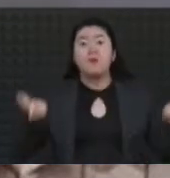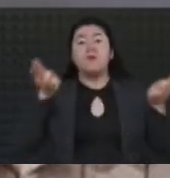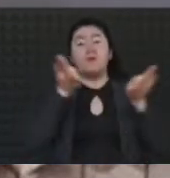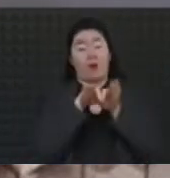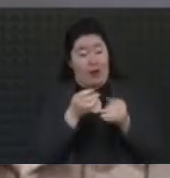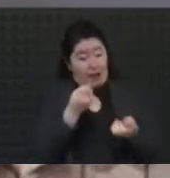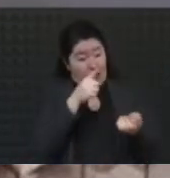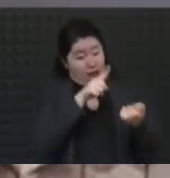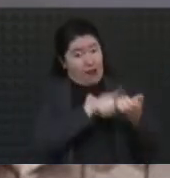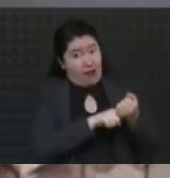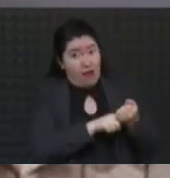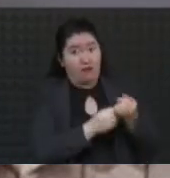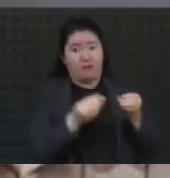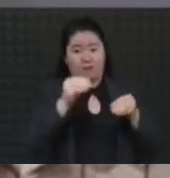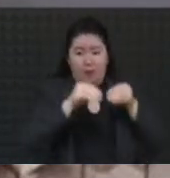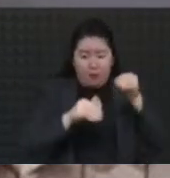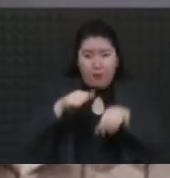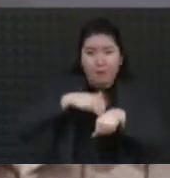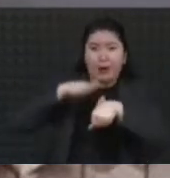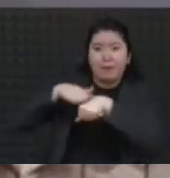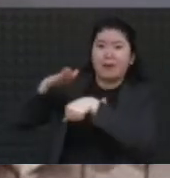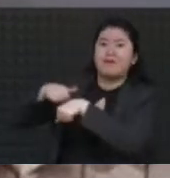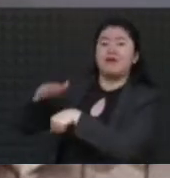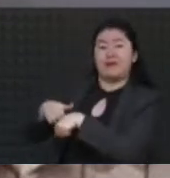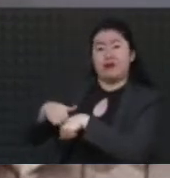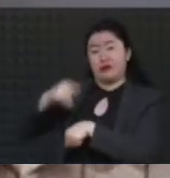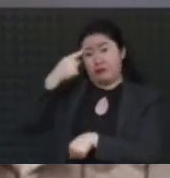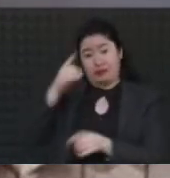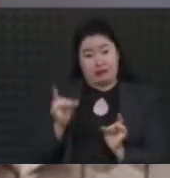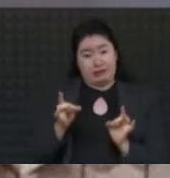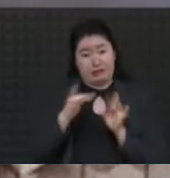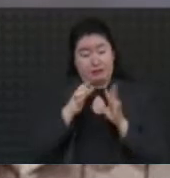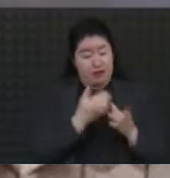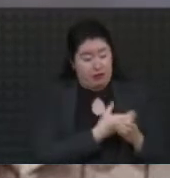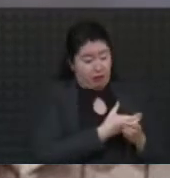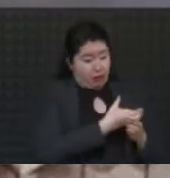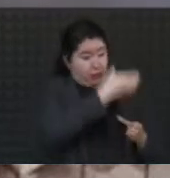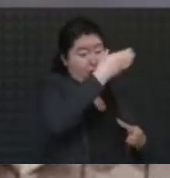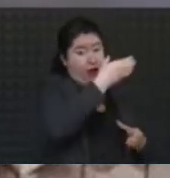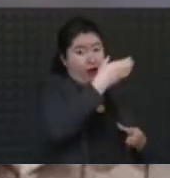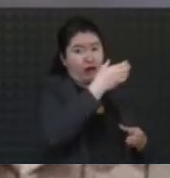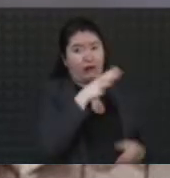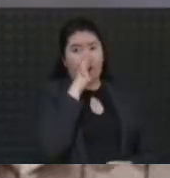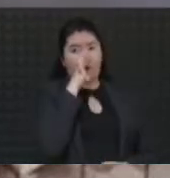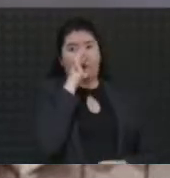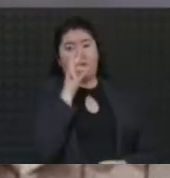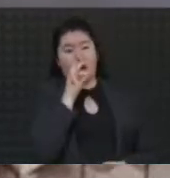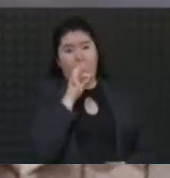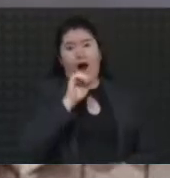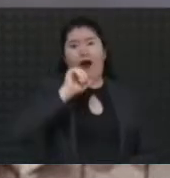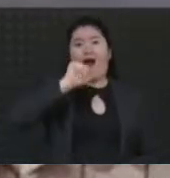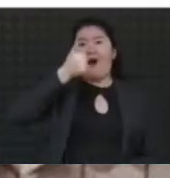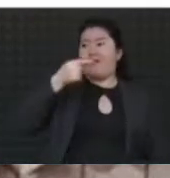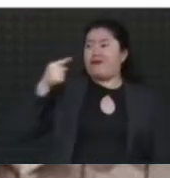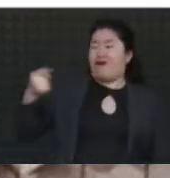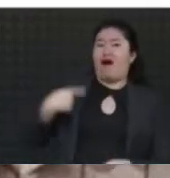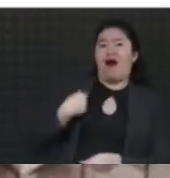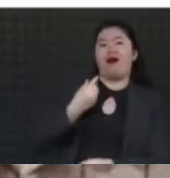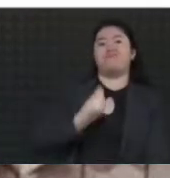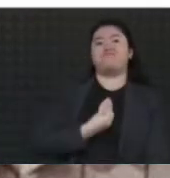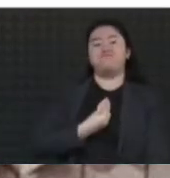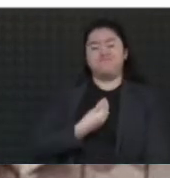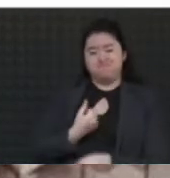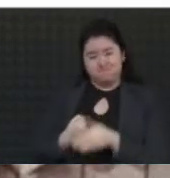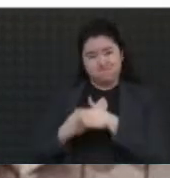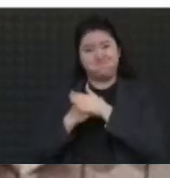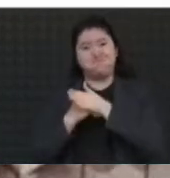estructuras, que si se falla una columna, tengas capacidad de tomarlo con otras columnas. Y eso es lo que se está